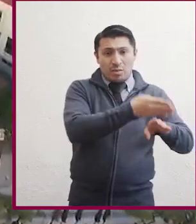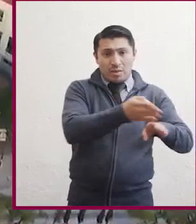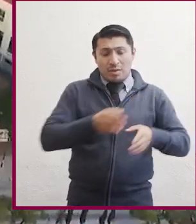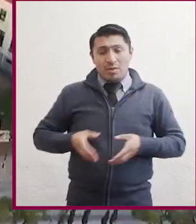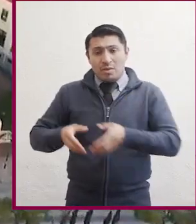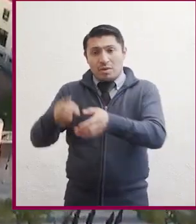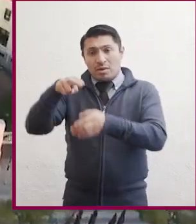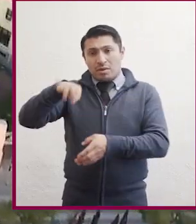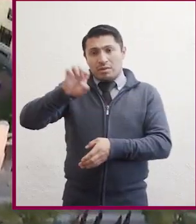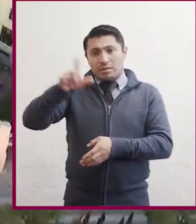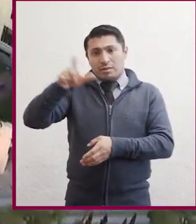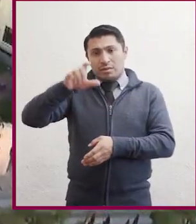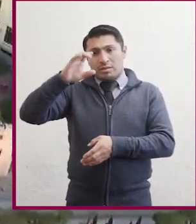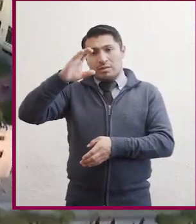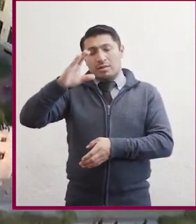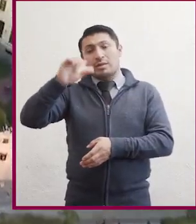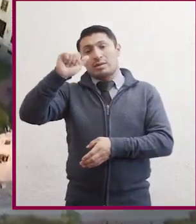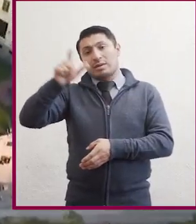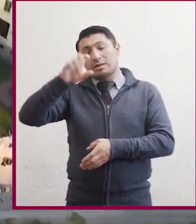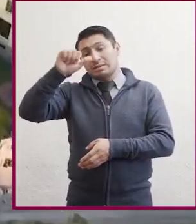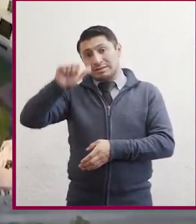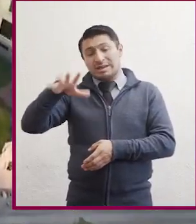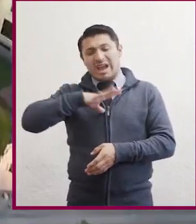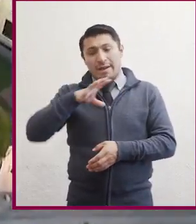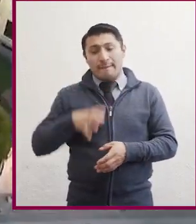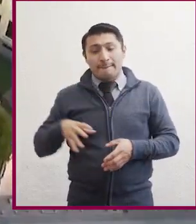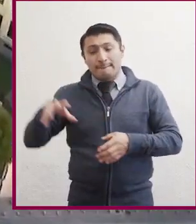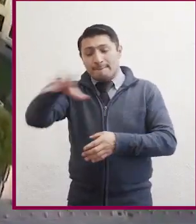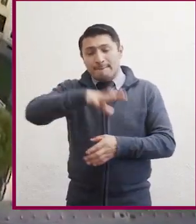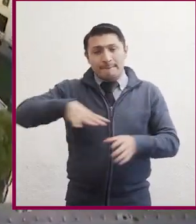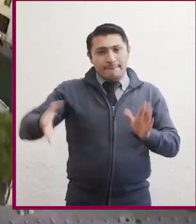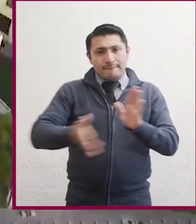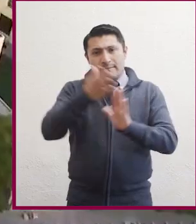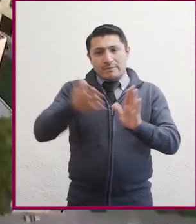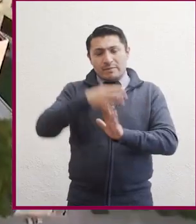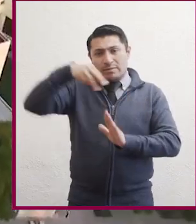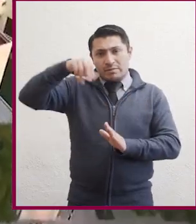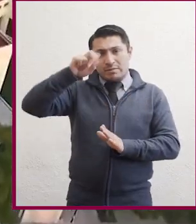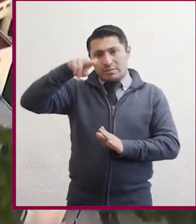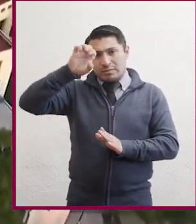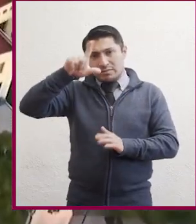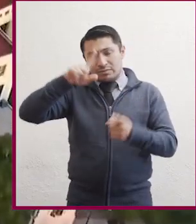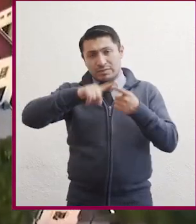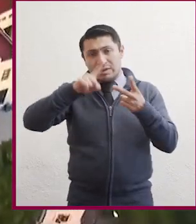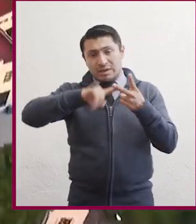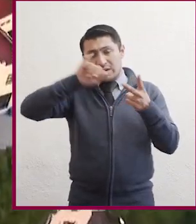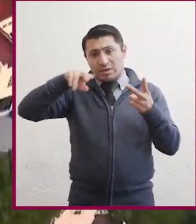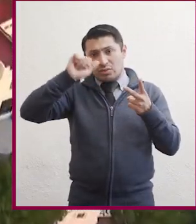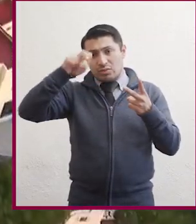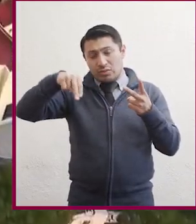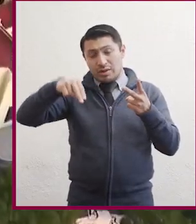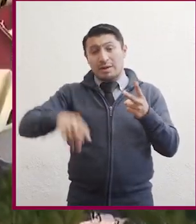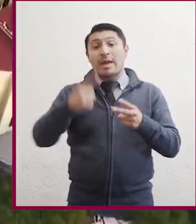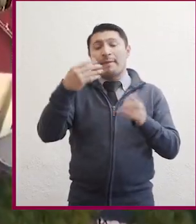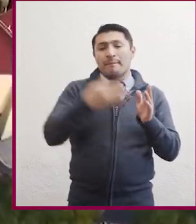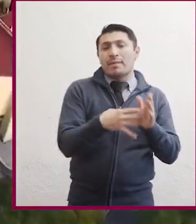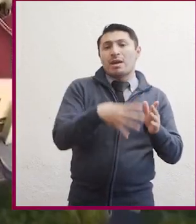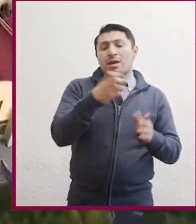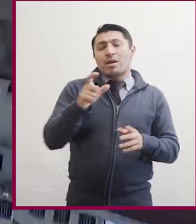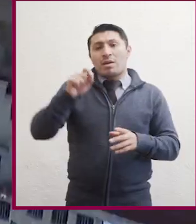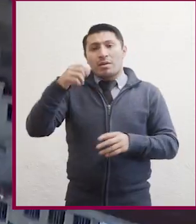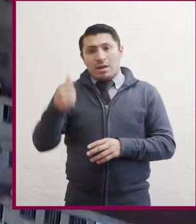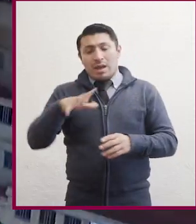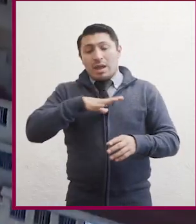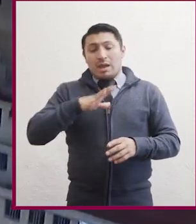Río Blanco y Necaxa. Este conjunto fue planeado por Manuel Cortina y Juan Segura en